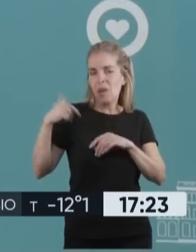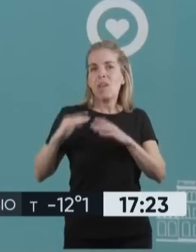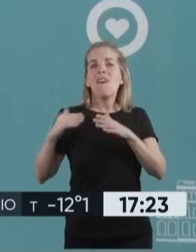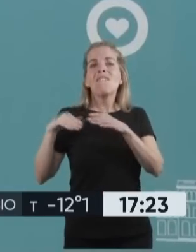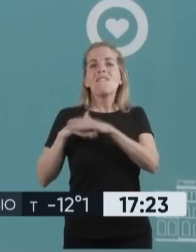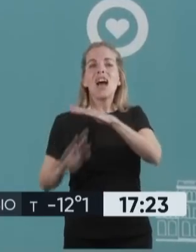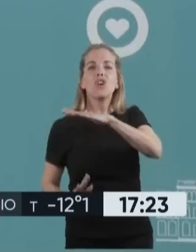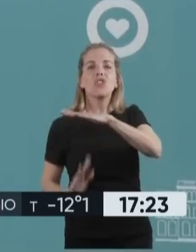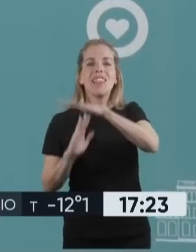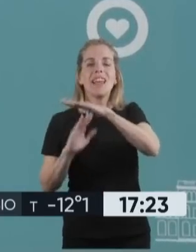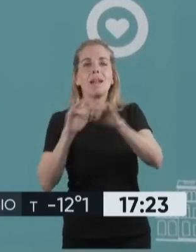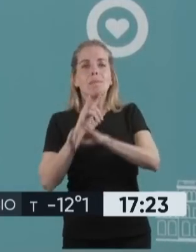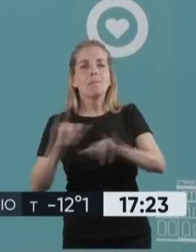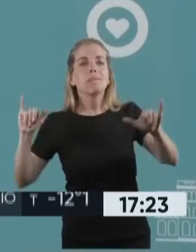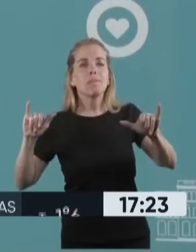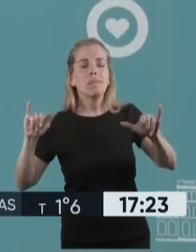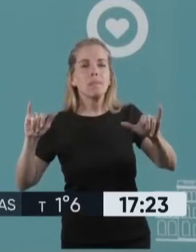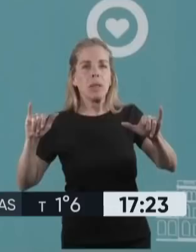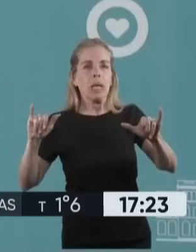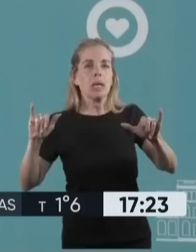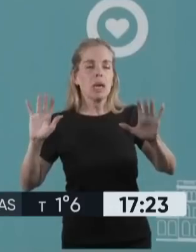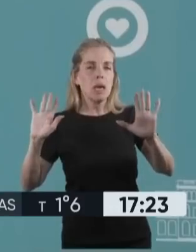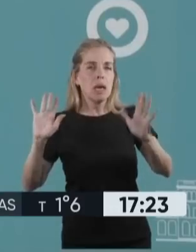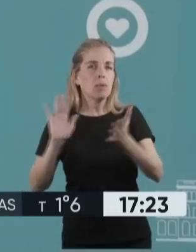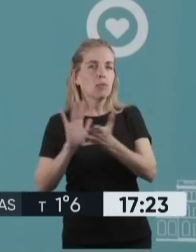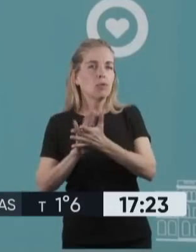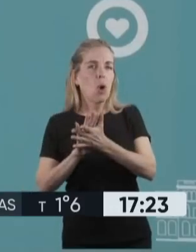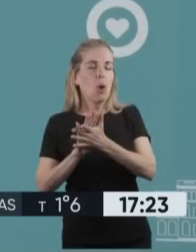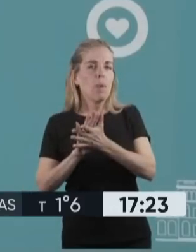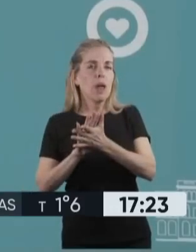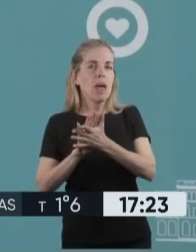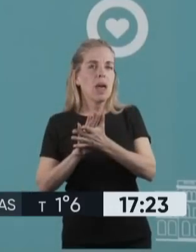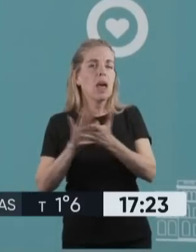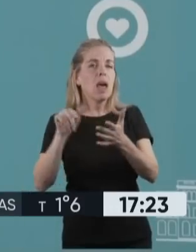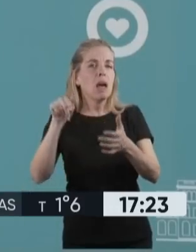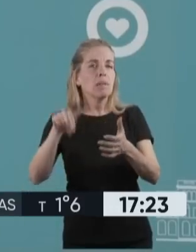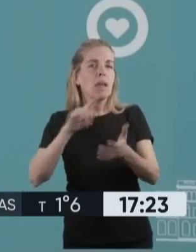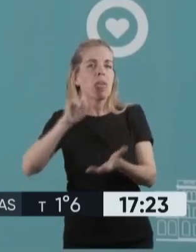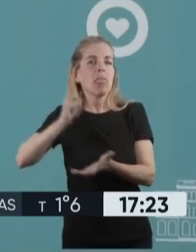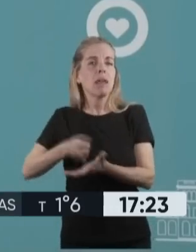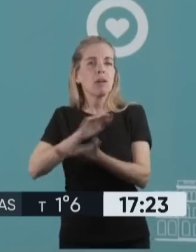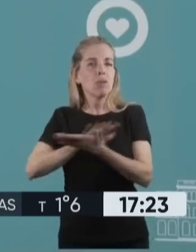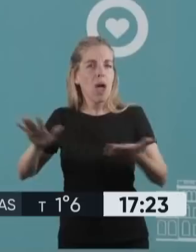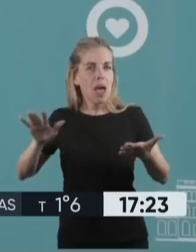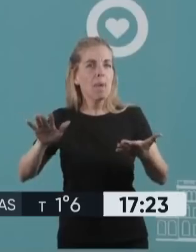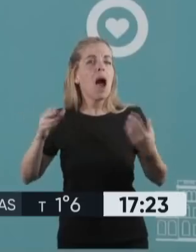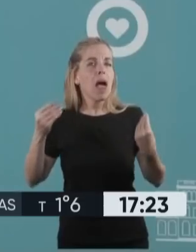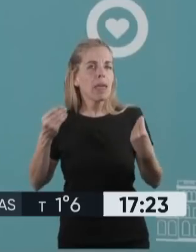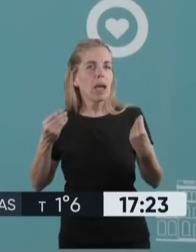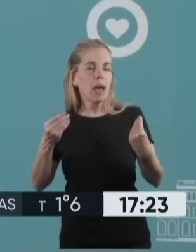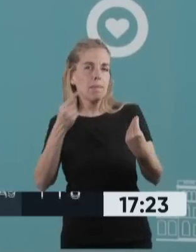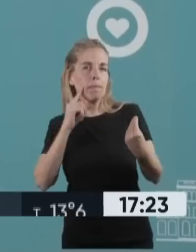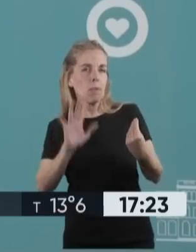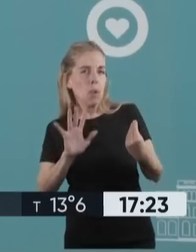Banco Central anunció que en cuanto a esta nueva disposición que se está tomando de ser muy